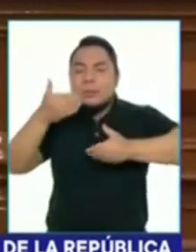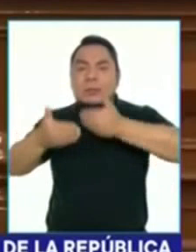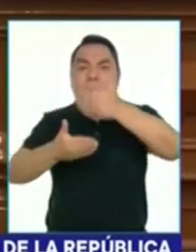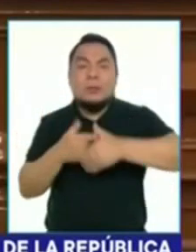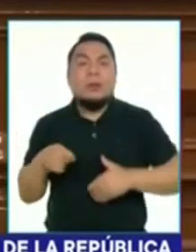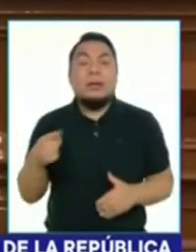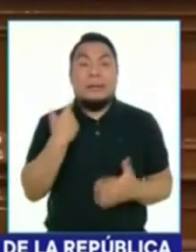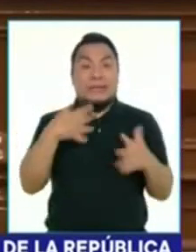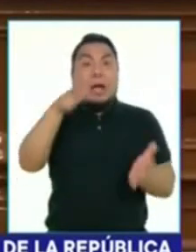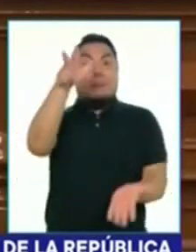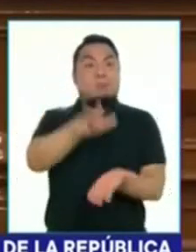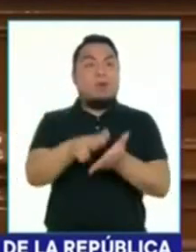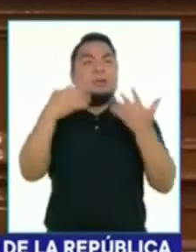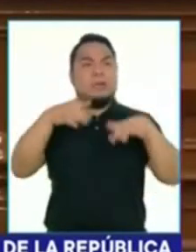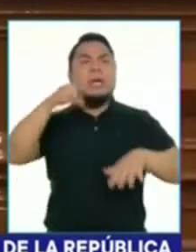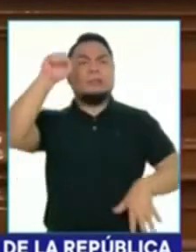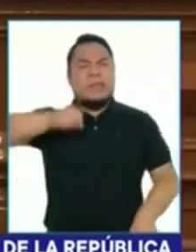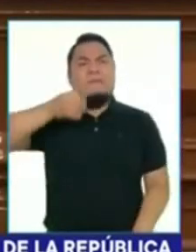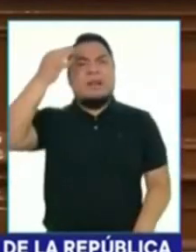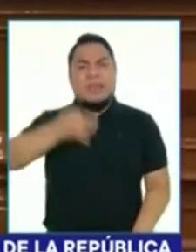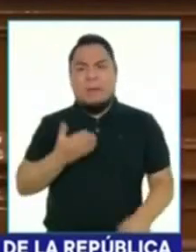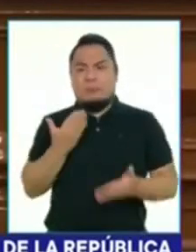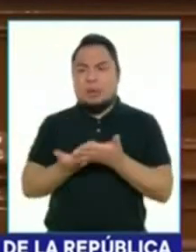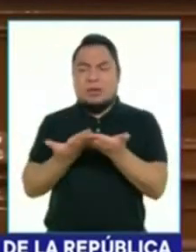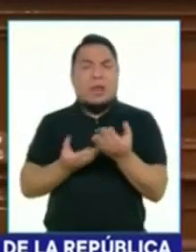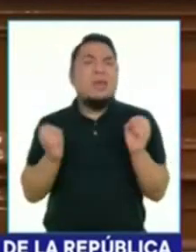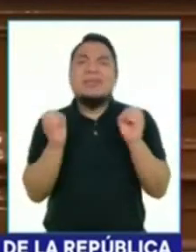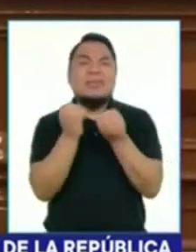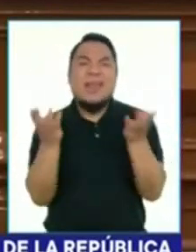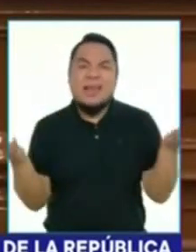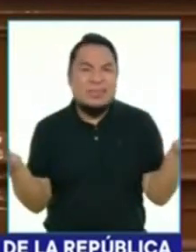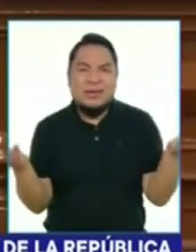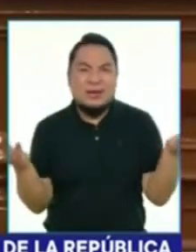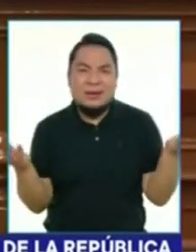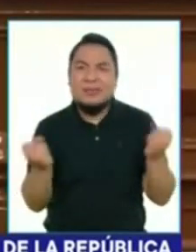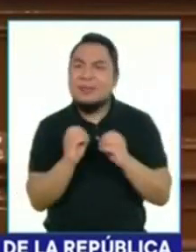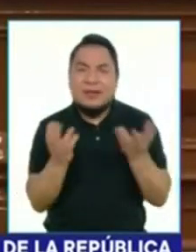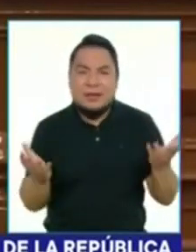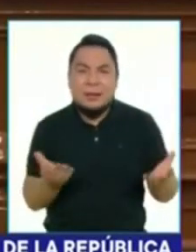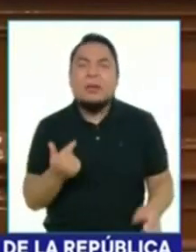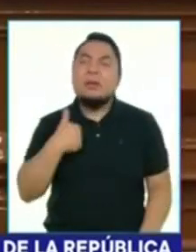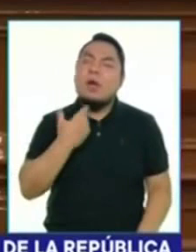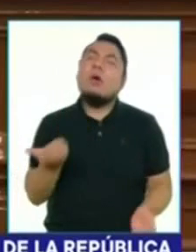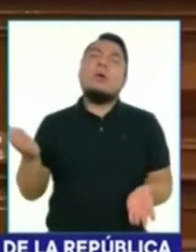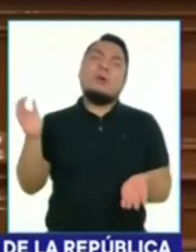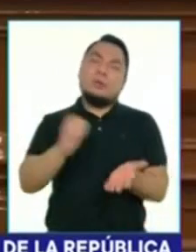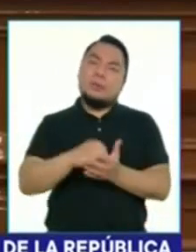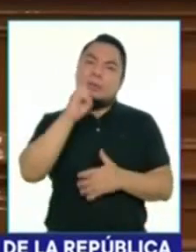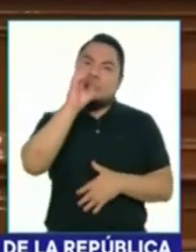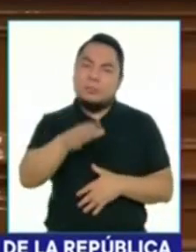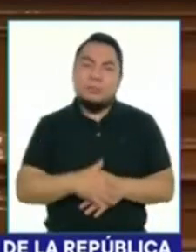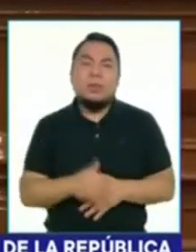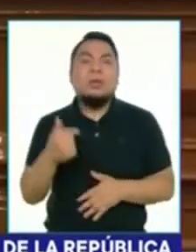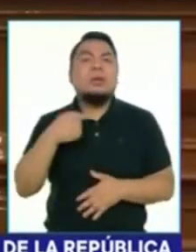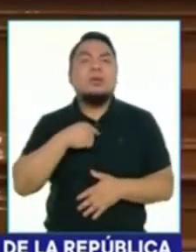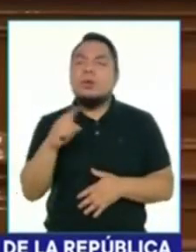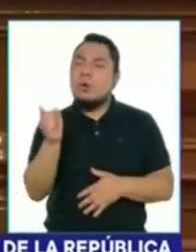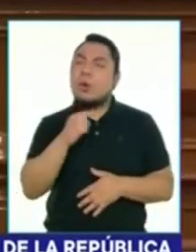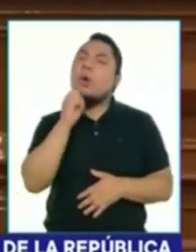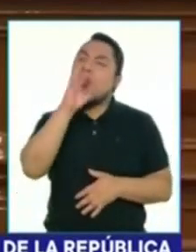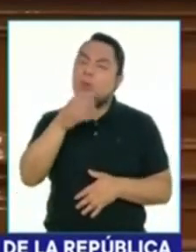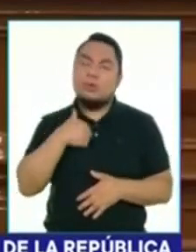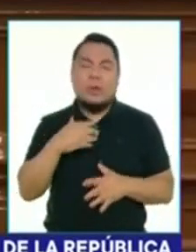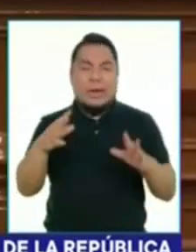nada definitivo que se pueda afirmar en relación con los mismos. Ya lo he dicho públicamente y lo repito, rechazo enfática